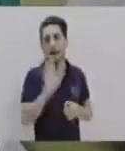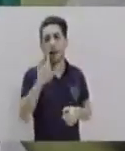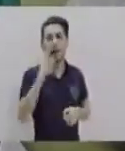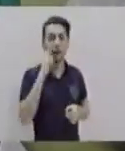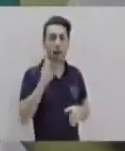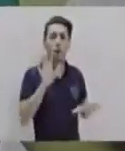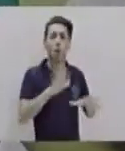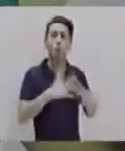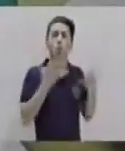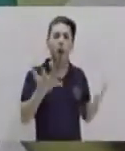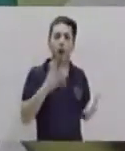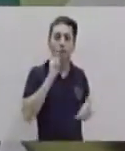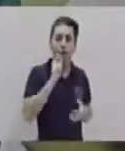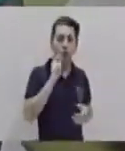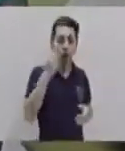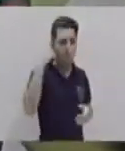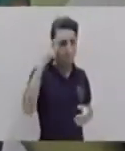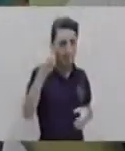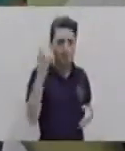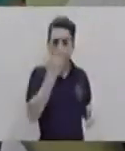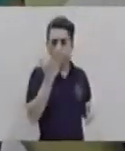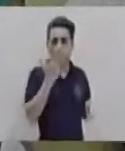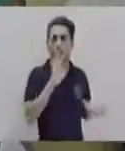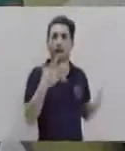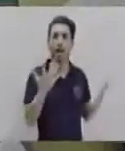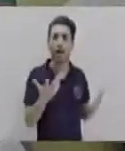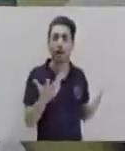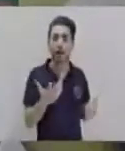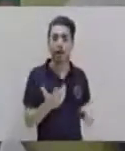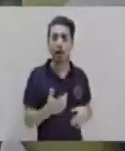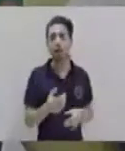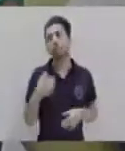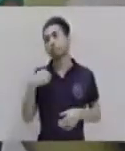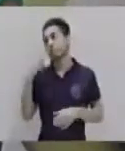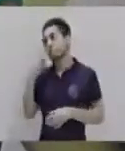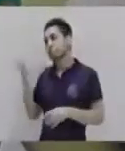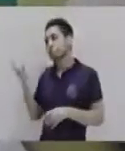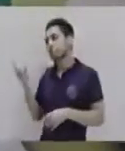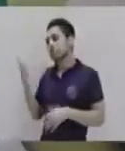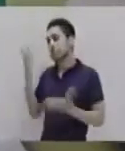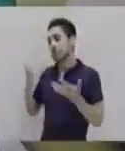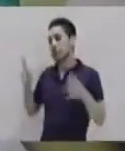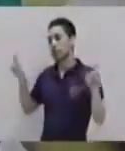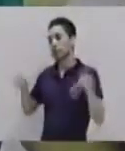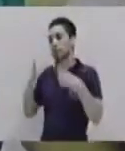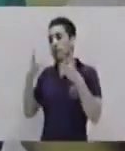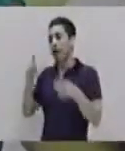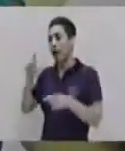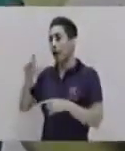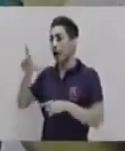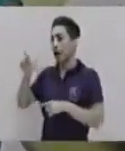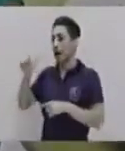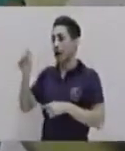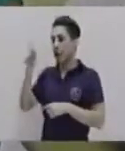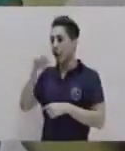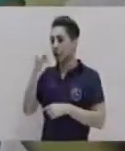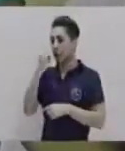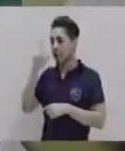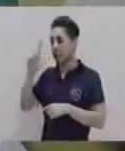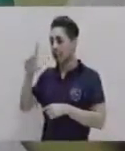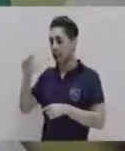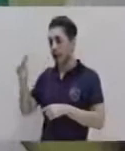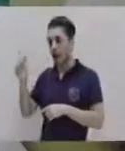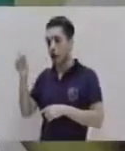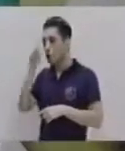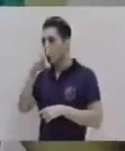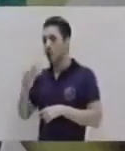música que podría ayudarnos para estudiar? Definitivamente la música clásica, porque no tiene letra, entonces hace que nos ayude a concentrarnos